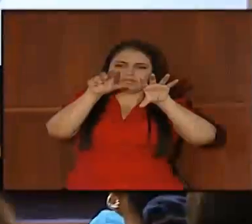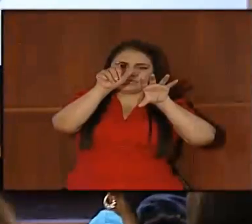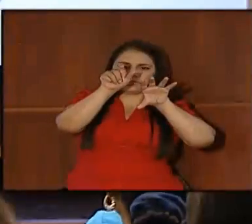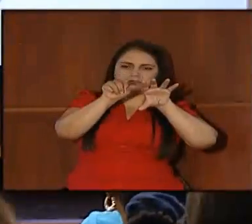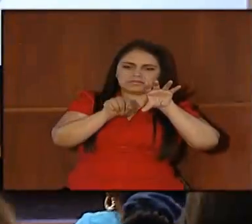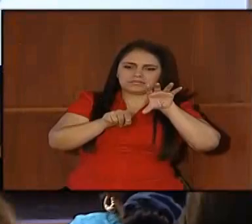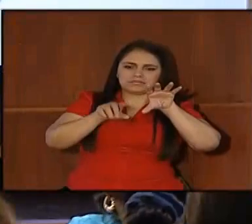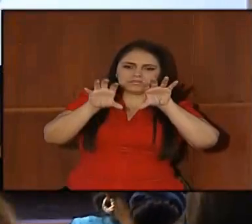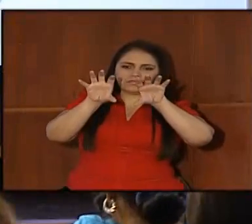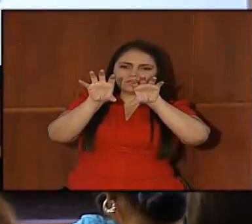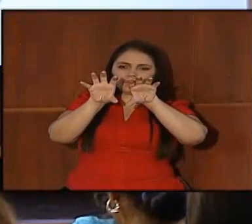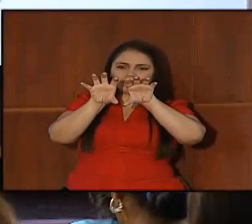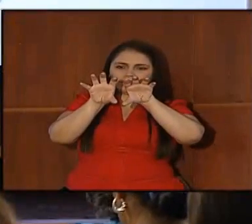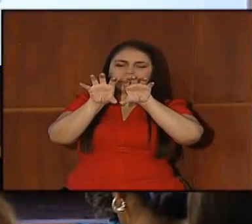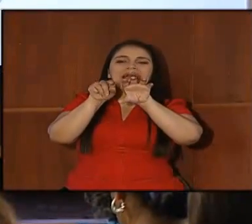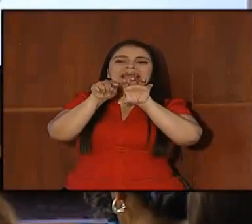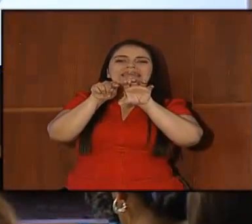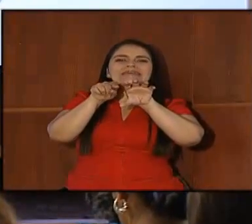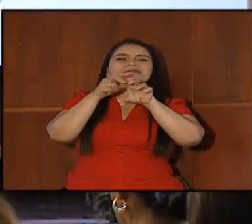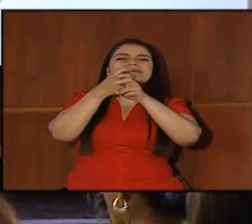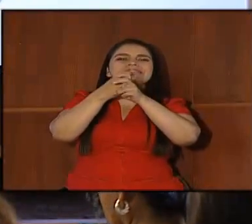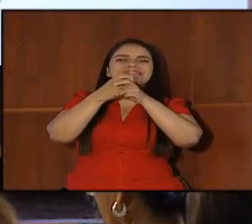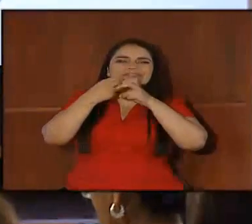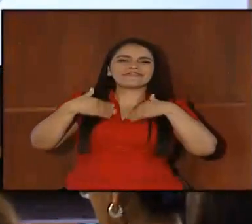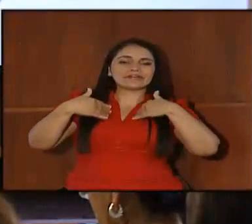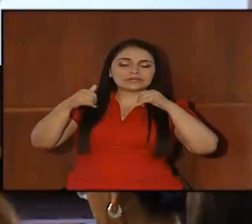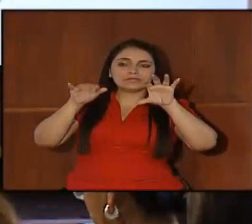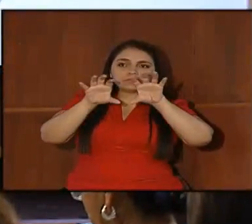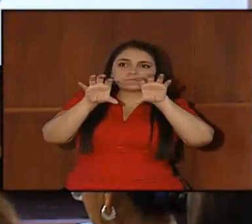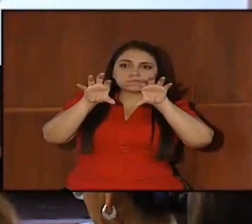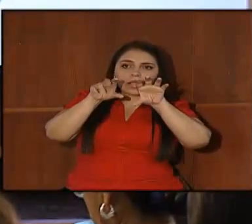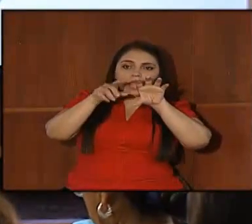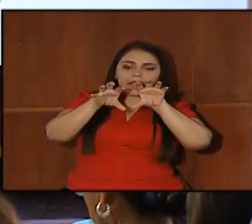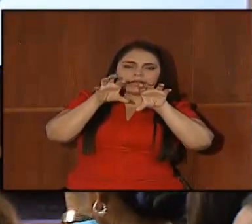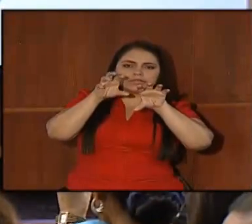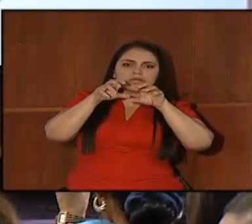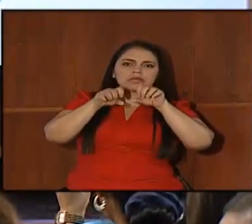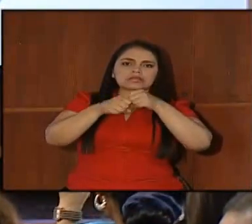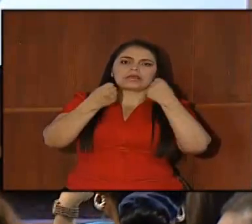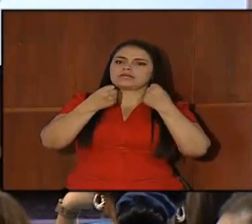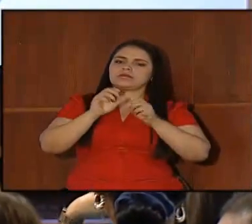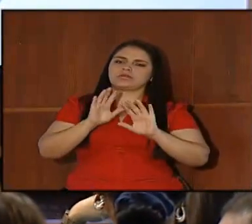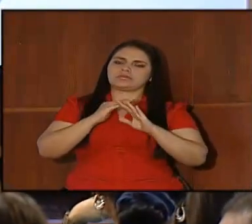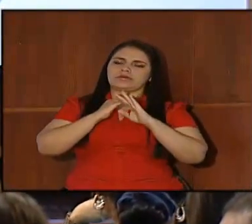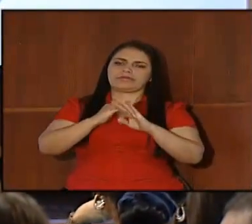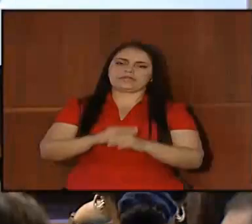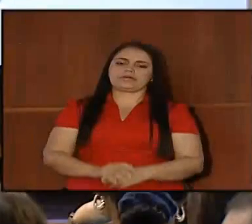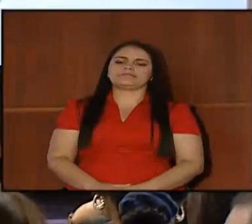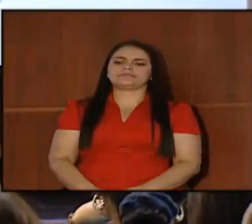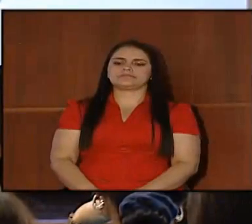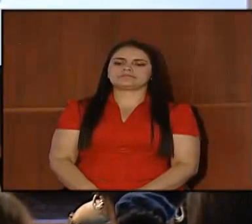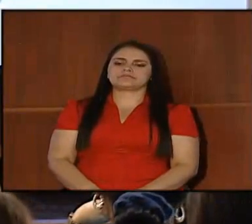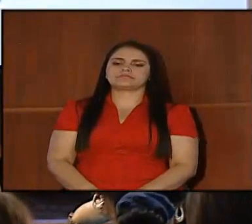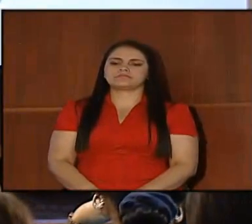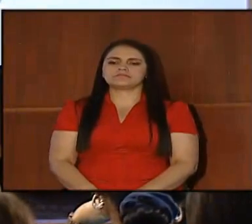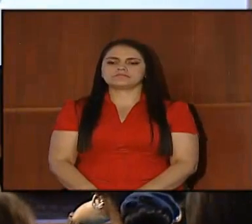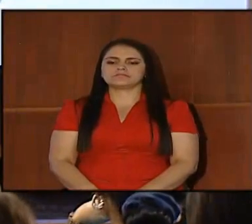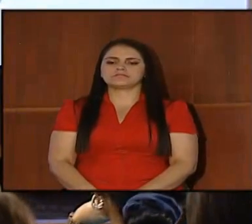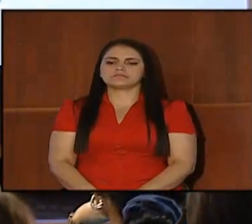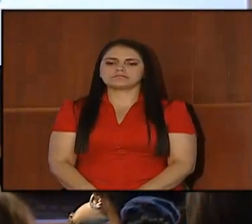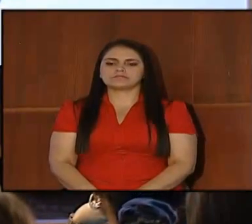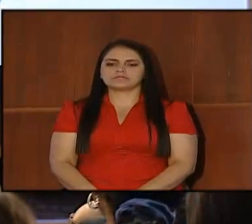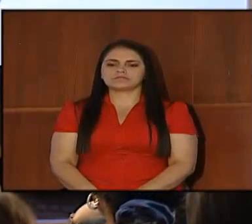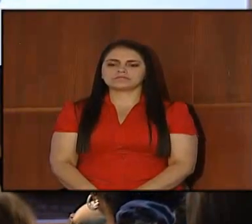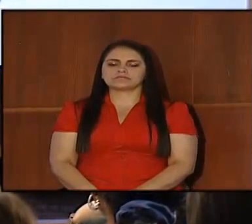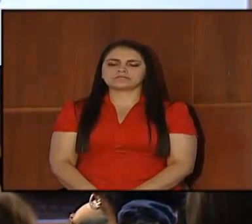el huesito de la alegría, evitar que ese huesito de la alegría se ulcere, ¿cierto? Entonces pueden ser con 2 cojines